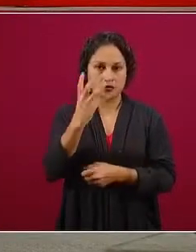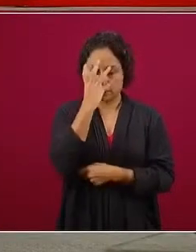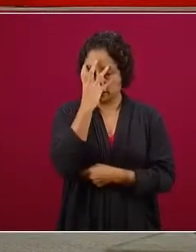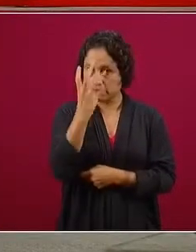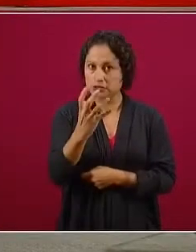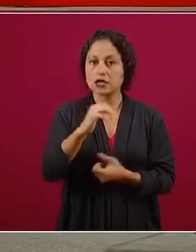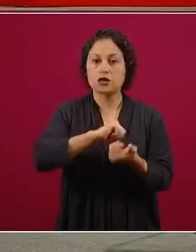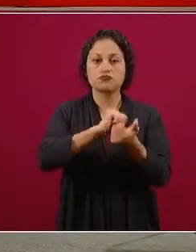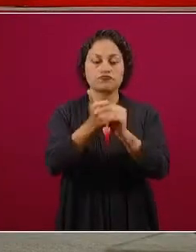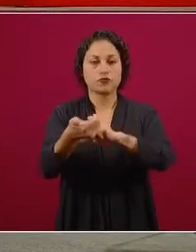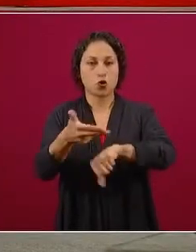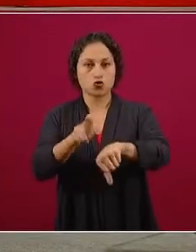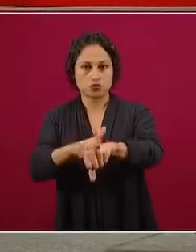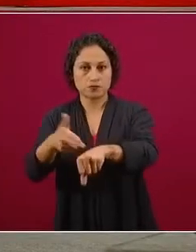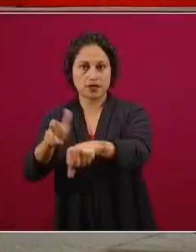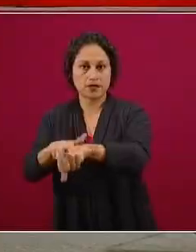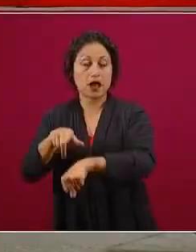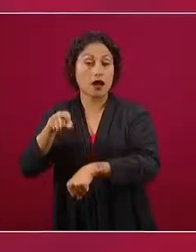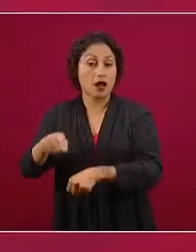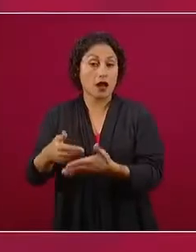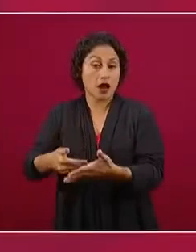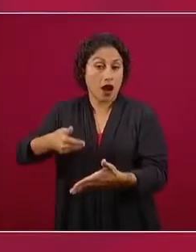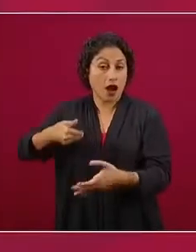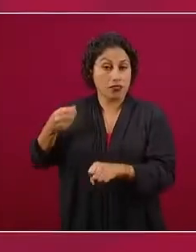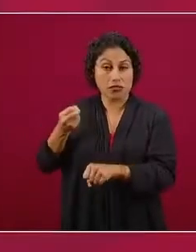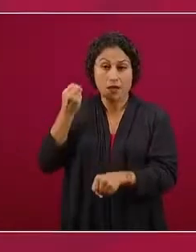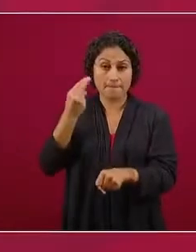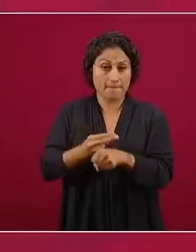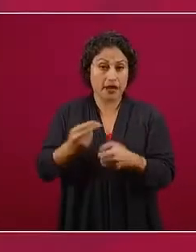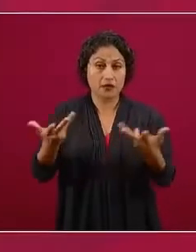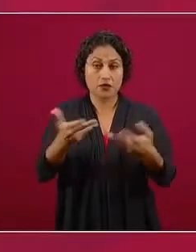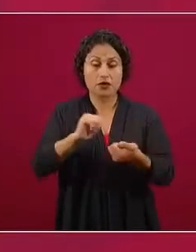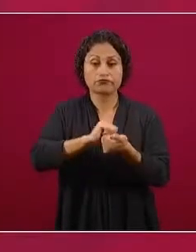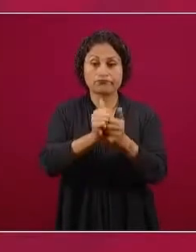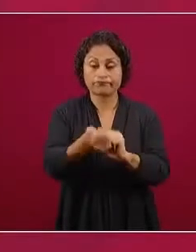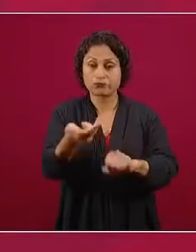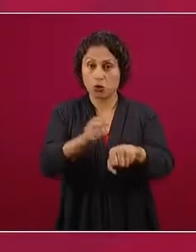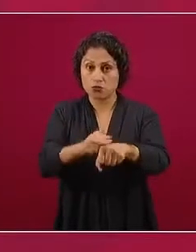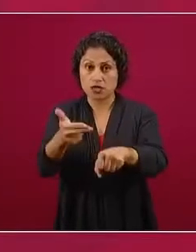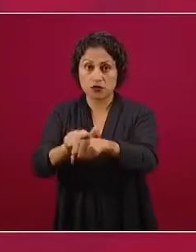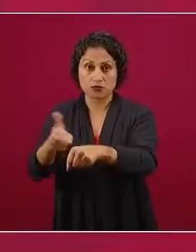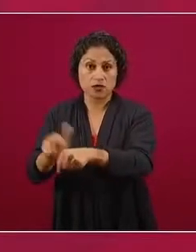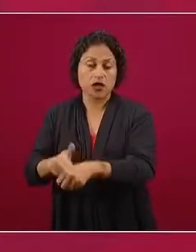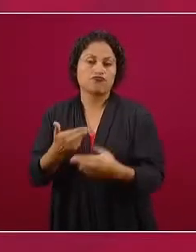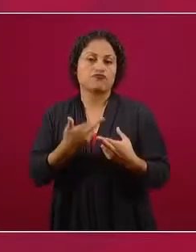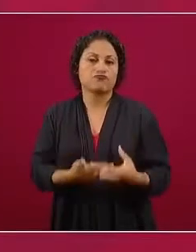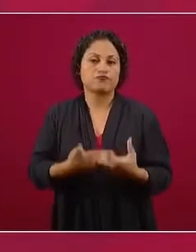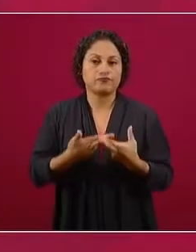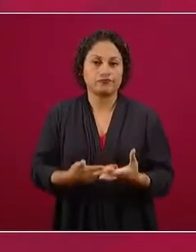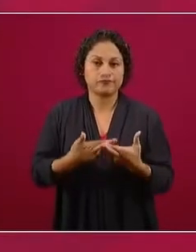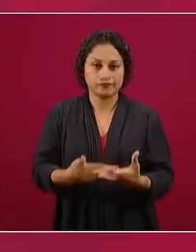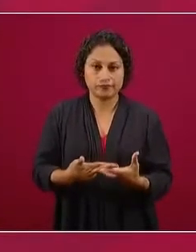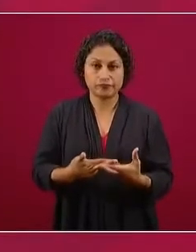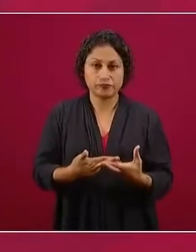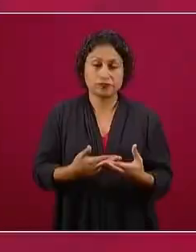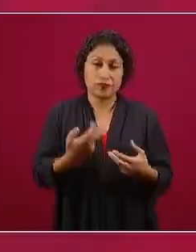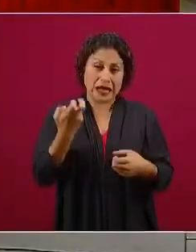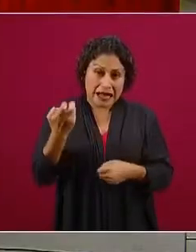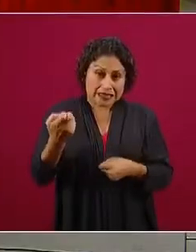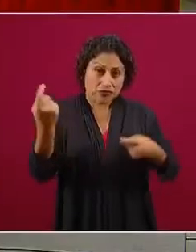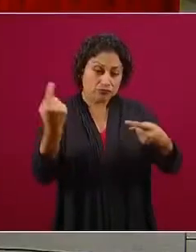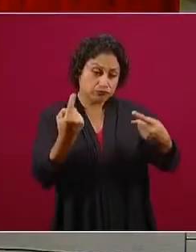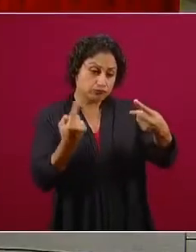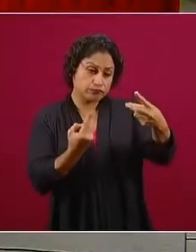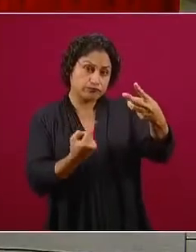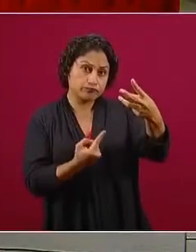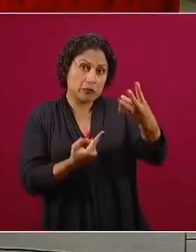Campeche fue una de las entidades federativas que hizo las más tempranas reconversiones hospitalarias, y todos estos elementos consideramos que han